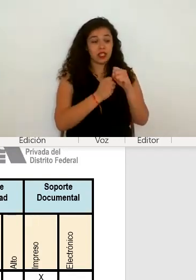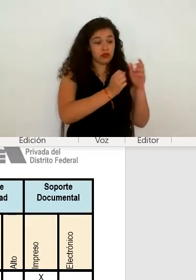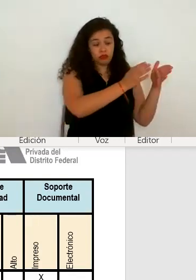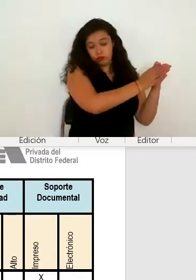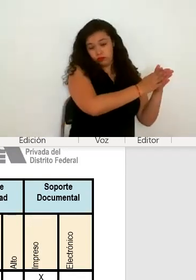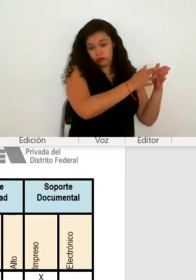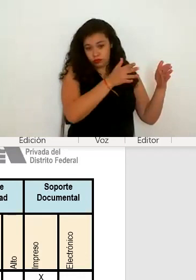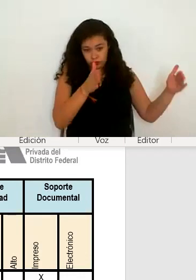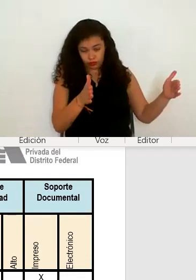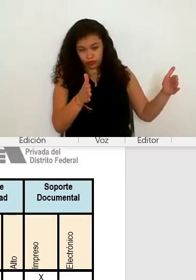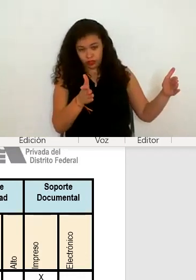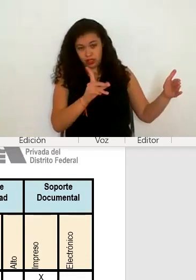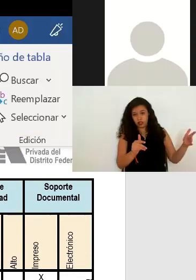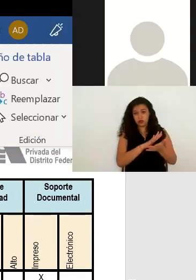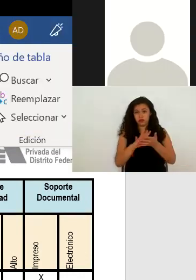y después se eliminan.